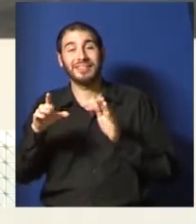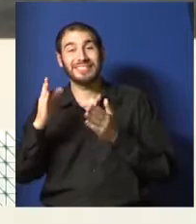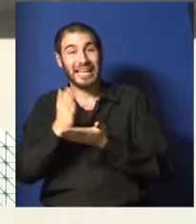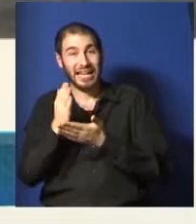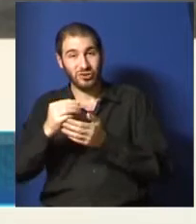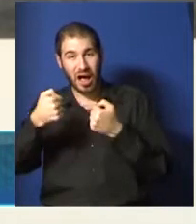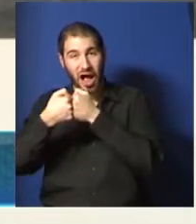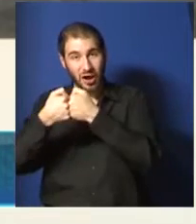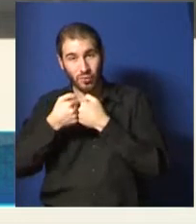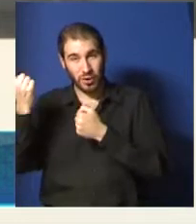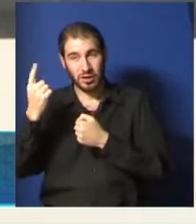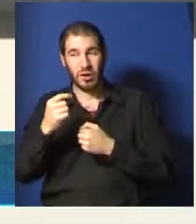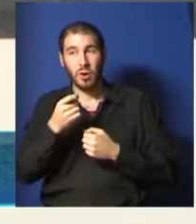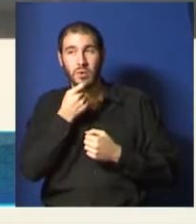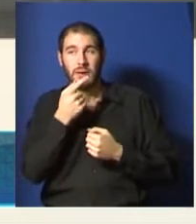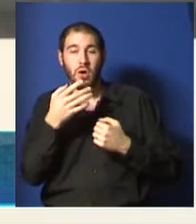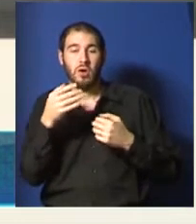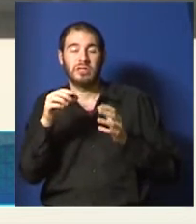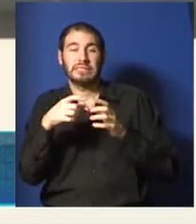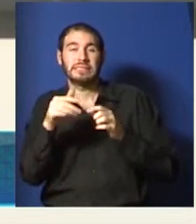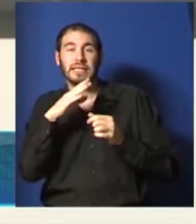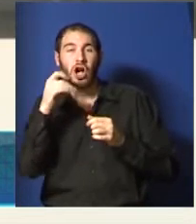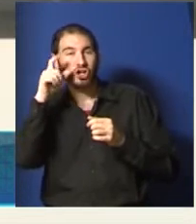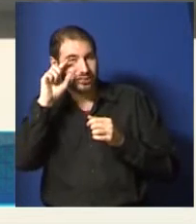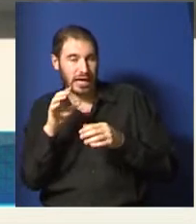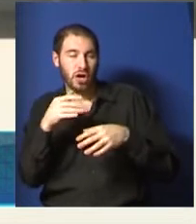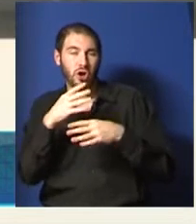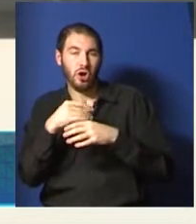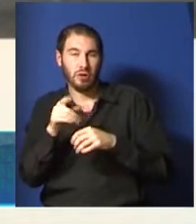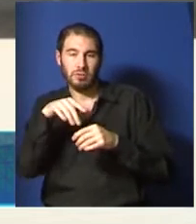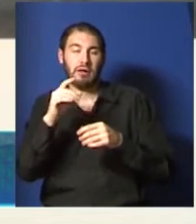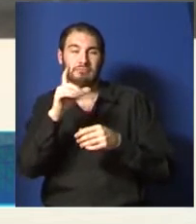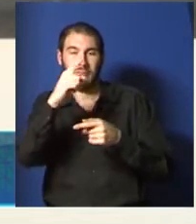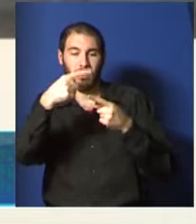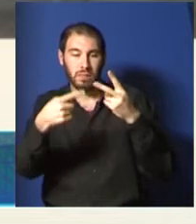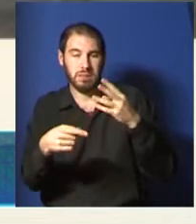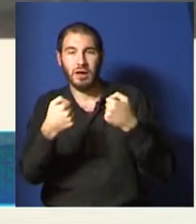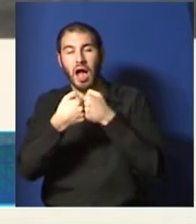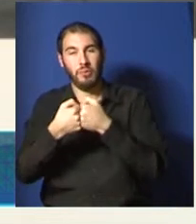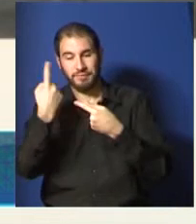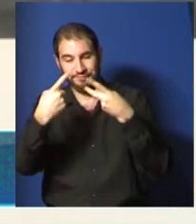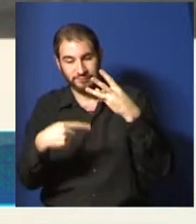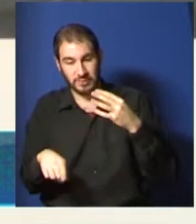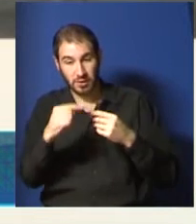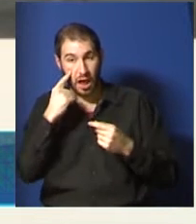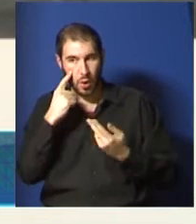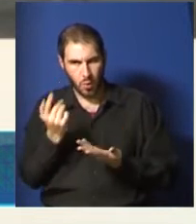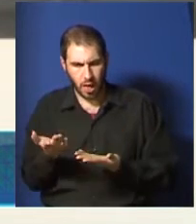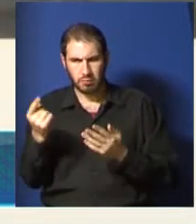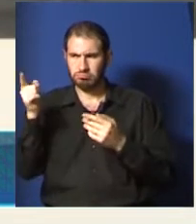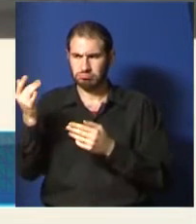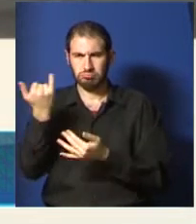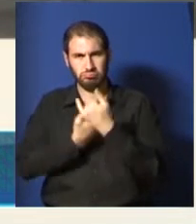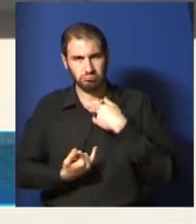internacionales, llamado Pacto de San José de Costa Rica, Pacto de Derechos Civiles y Políticos a nivel de Naciones Unidas, vamos a advertir que